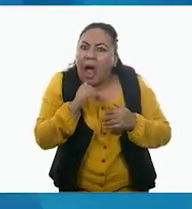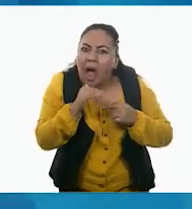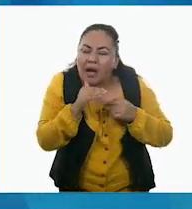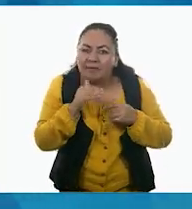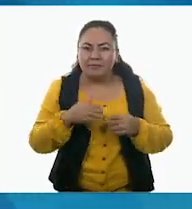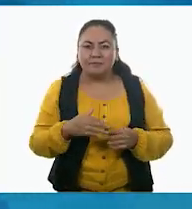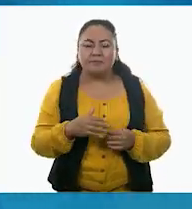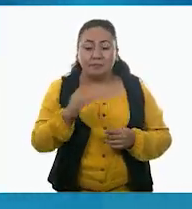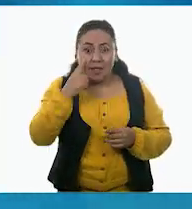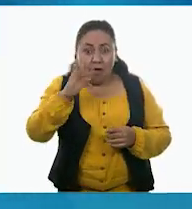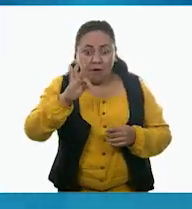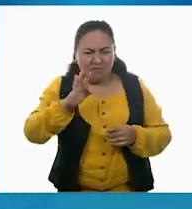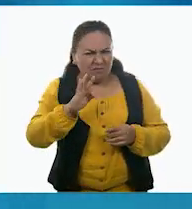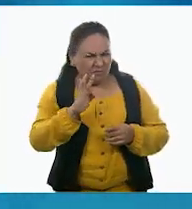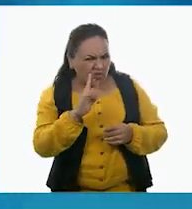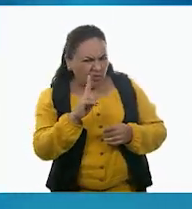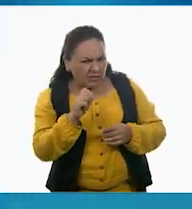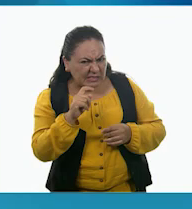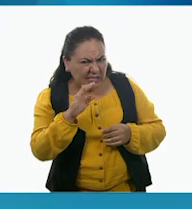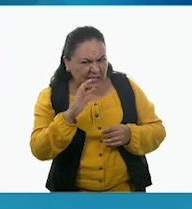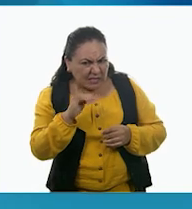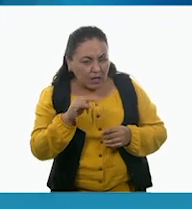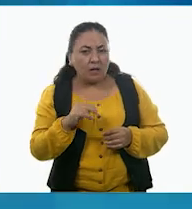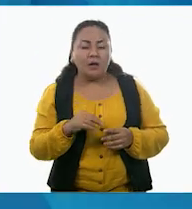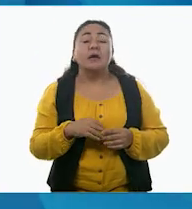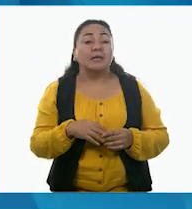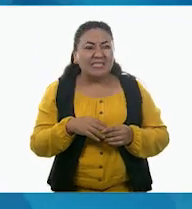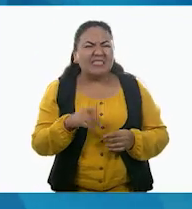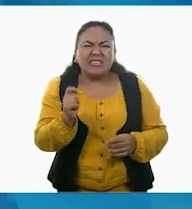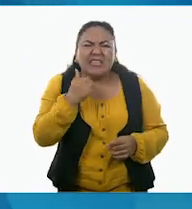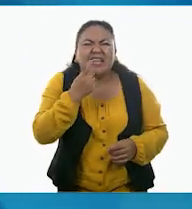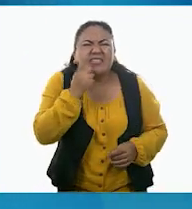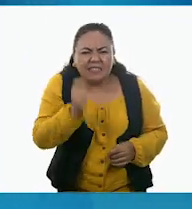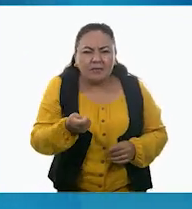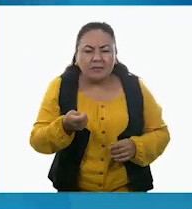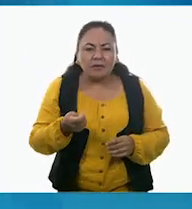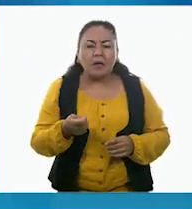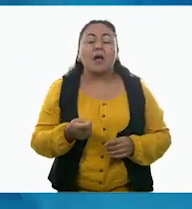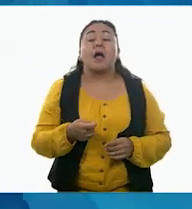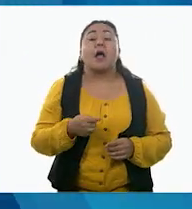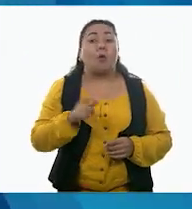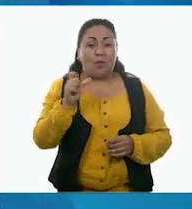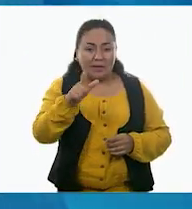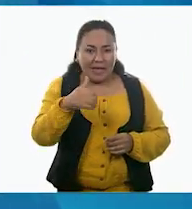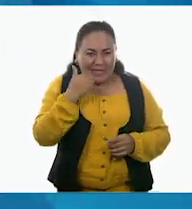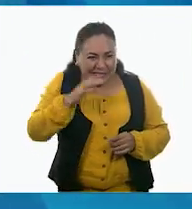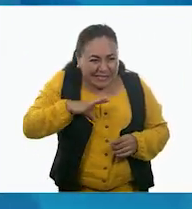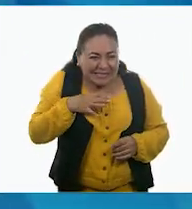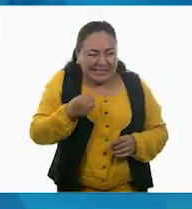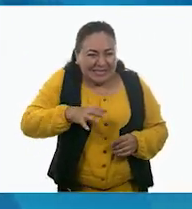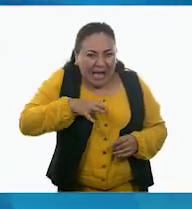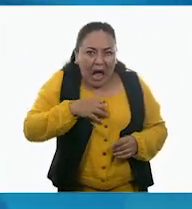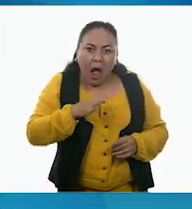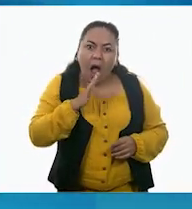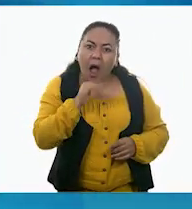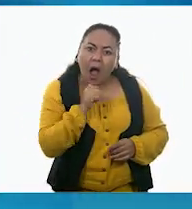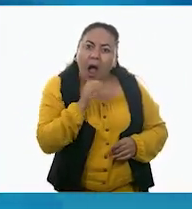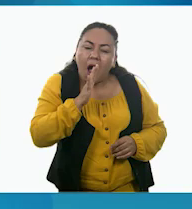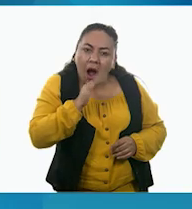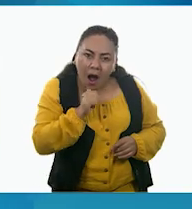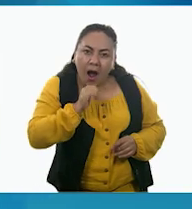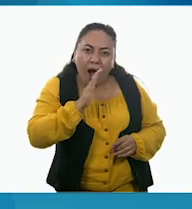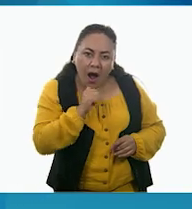¡Abueli tilistli! ¿Tlen quitos neki? ¿Quitos neki? ¿Qué manti neki? ¿Tishigua setlamantli? ¿Guanati hueli?